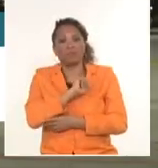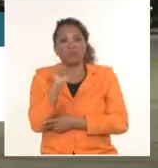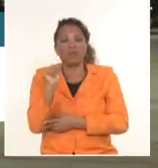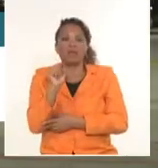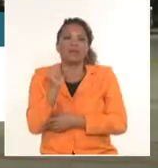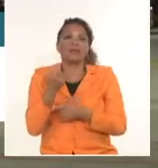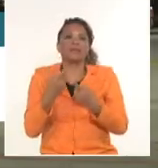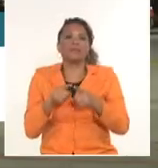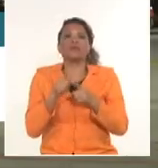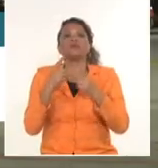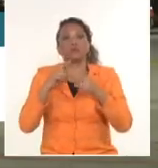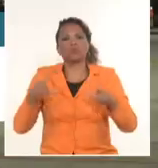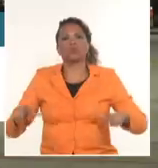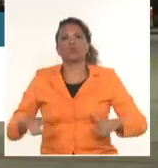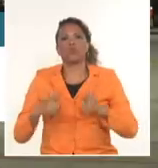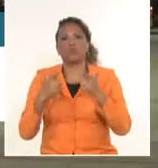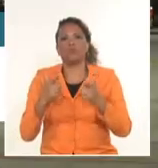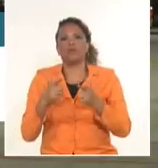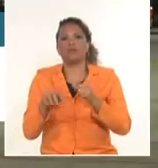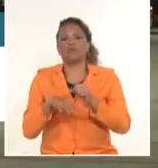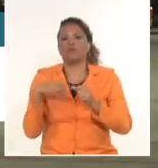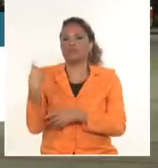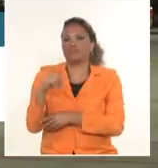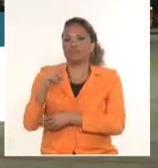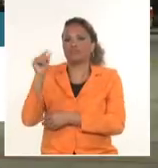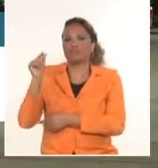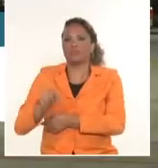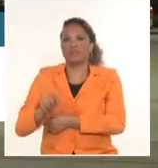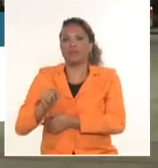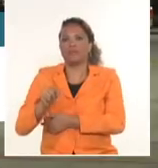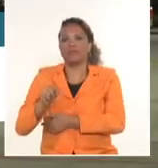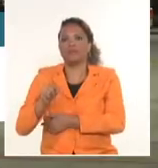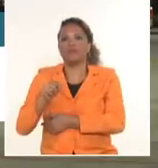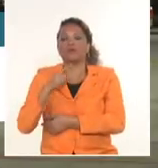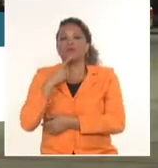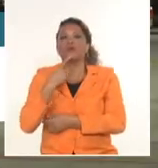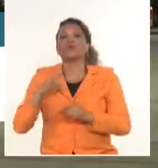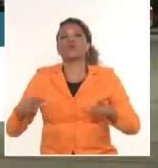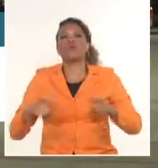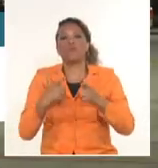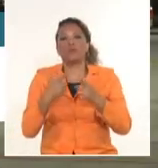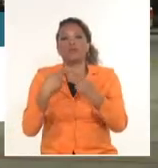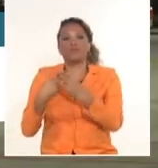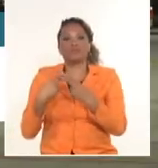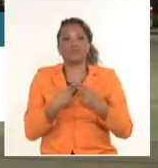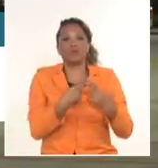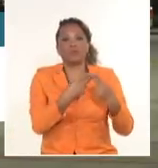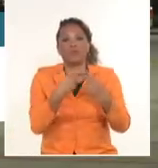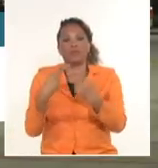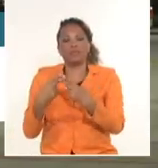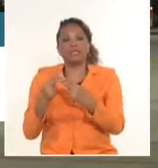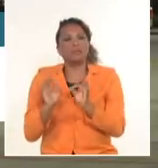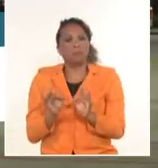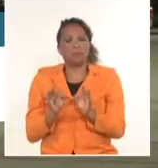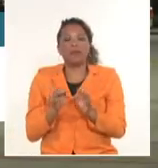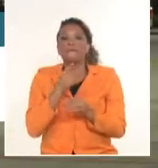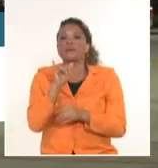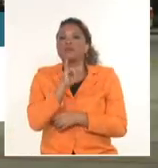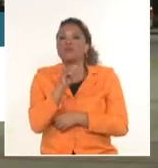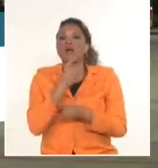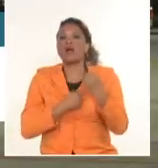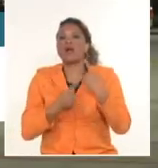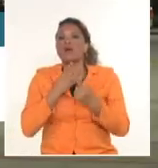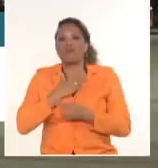pues sí cumplieron con estas bases de entrenamiento, sí cumplieron con estos torneos competitivos. Lo cierto es que también una lectura muy